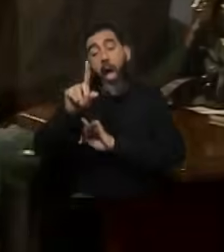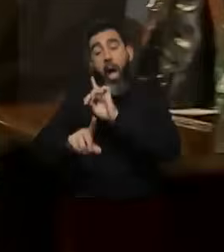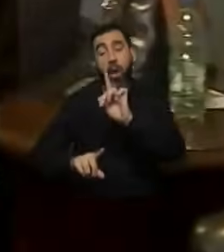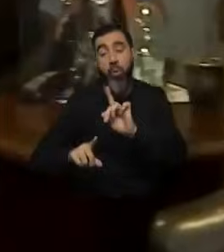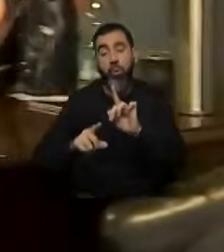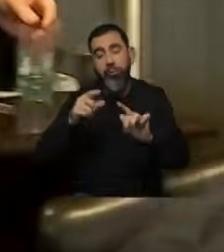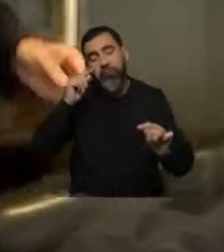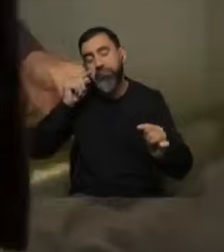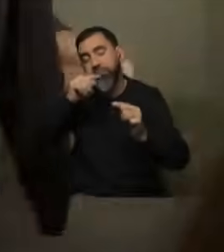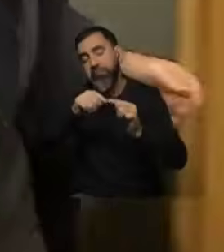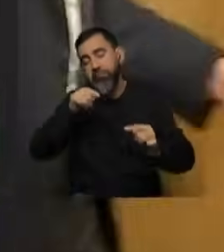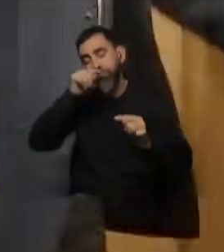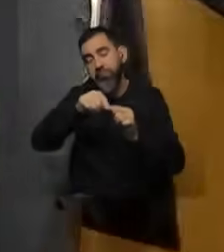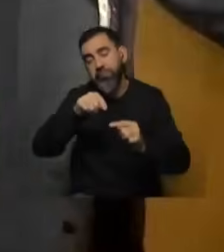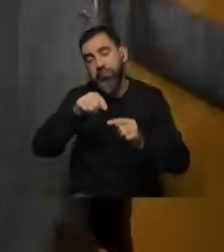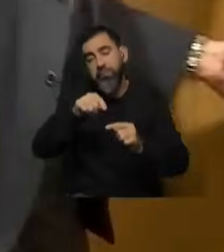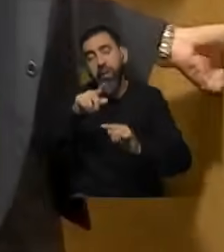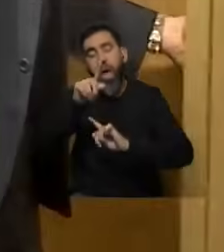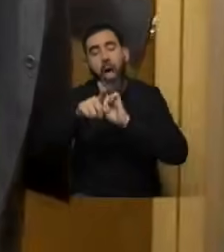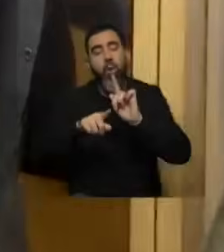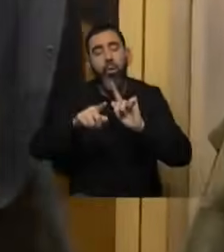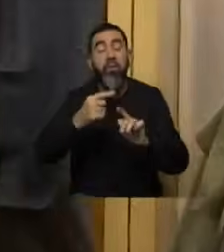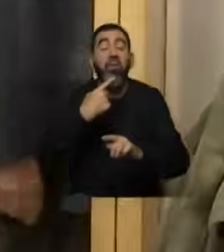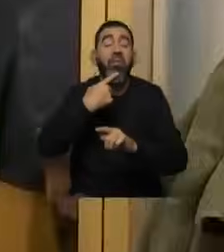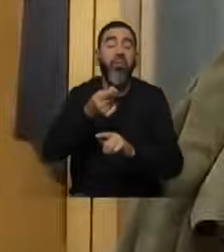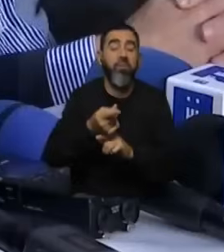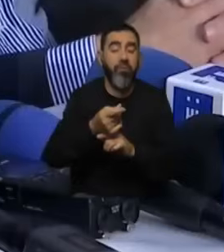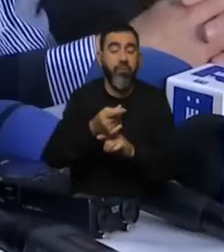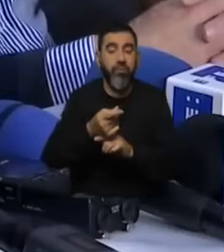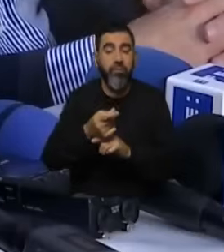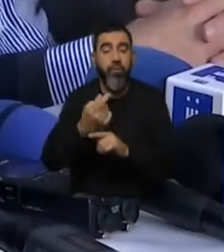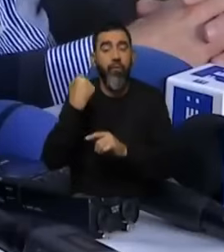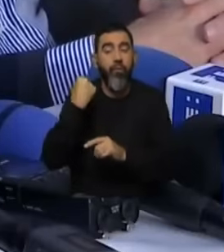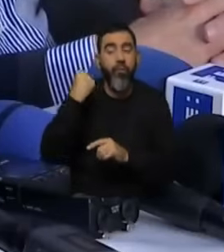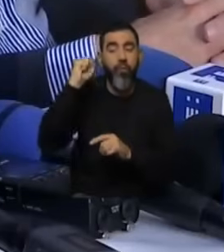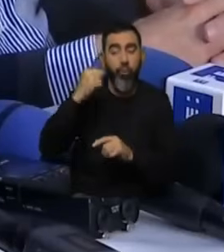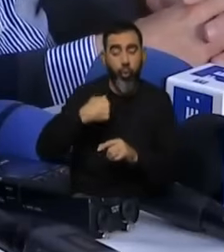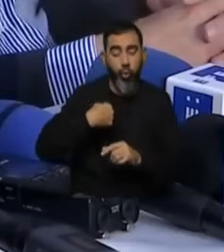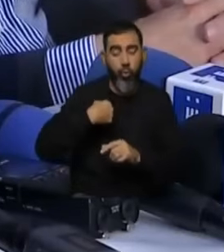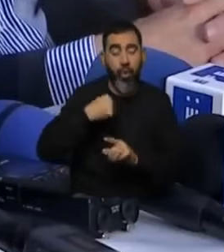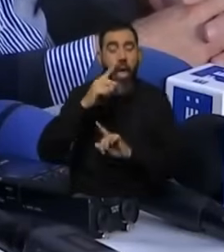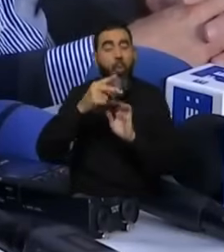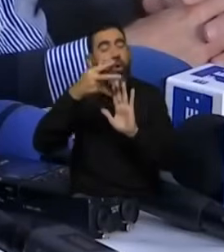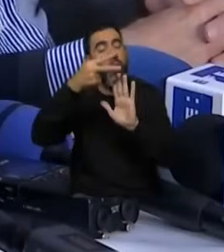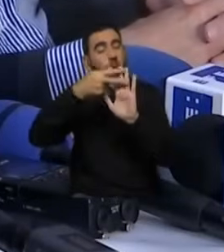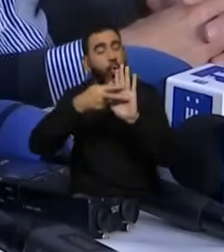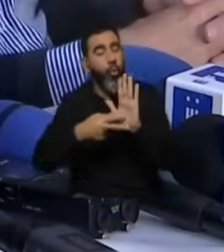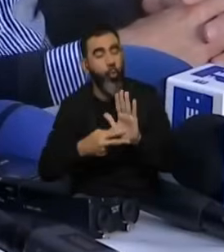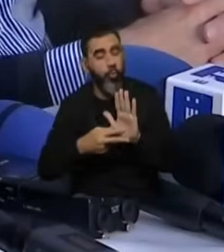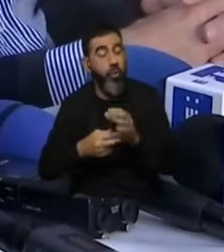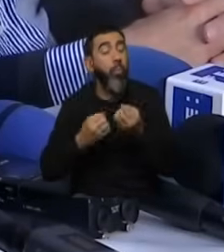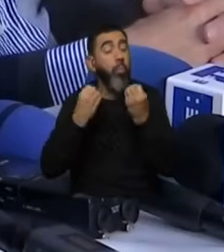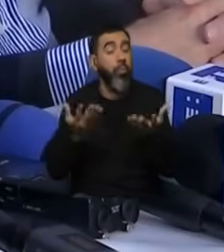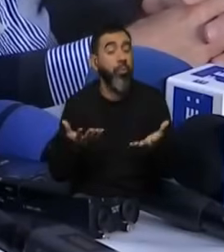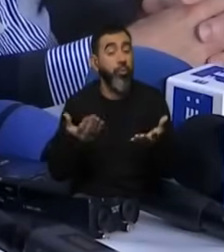hincapié a una supuest esta violación mía algunas normas por haber